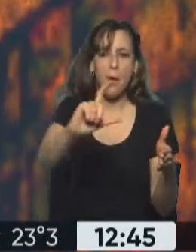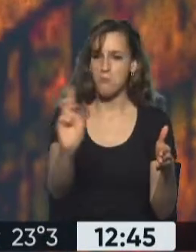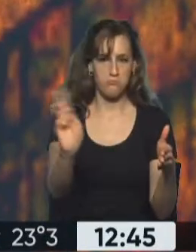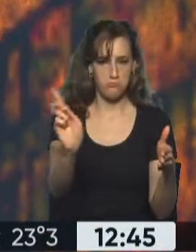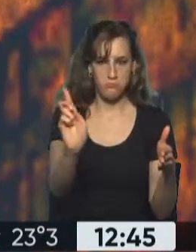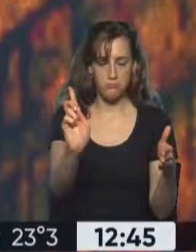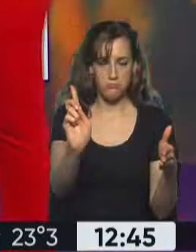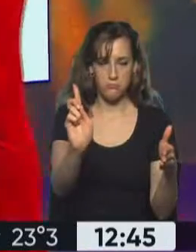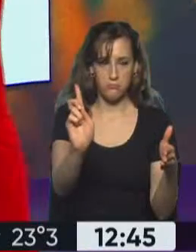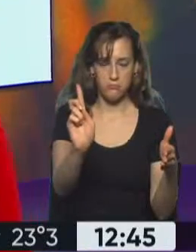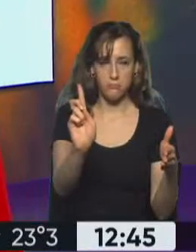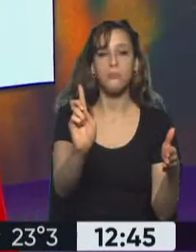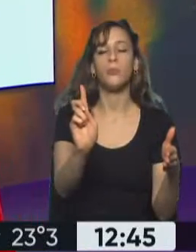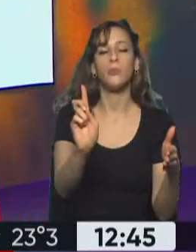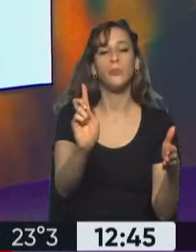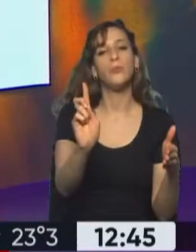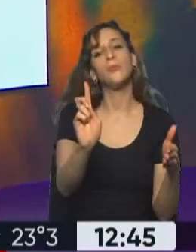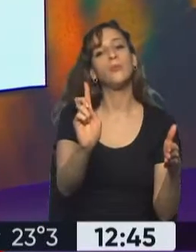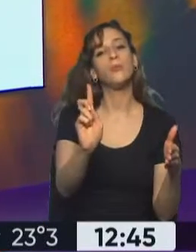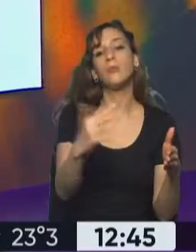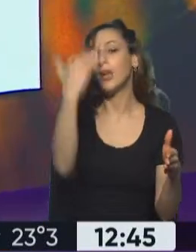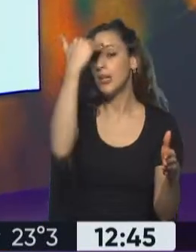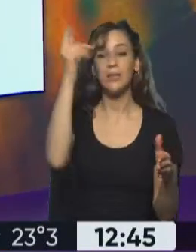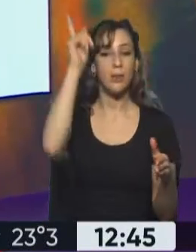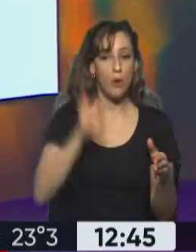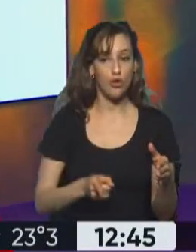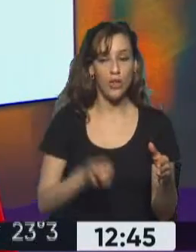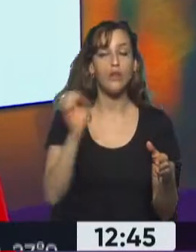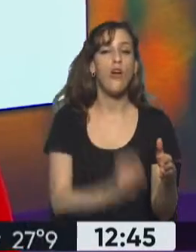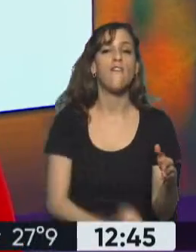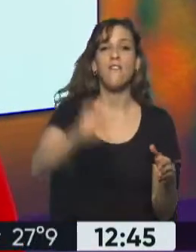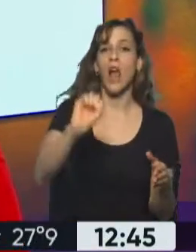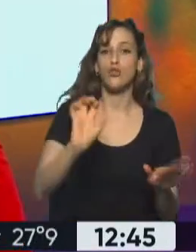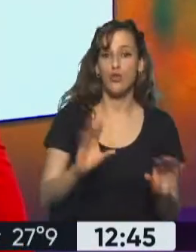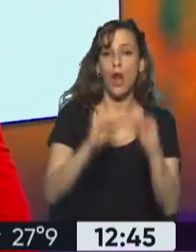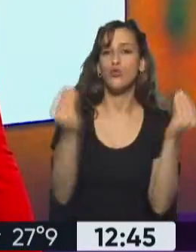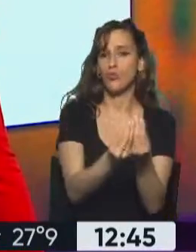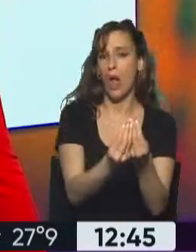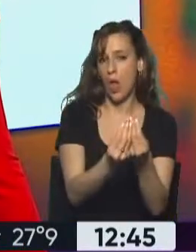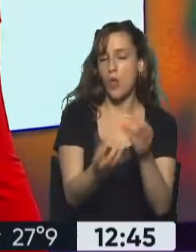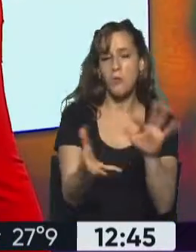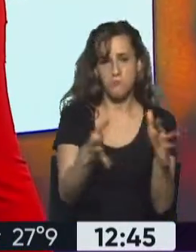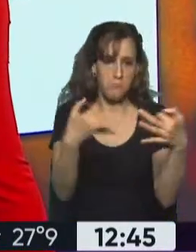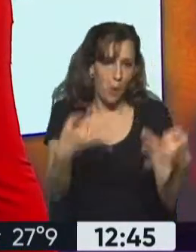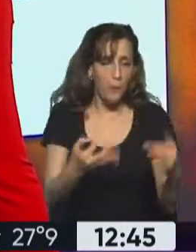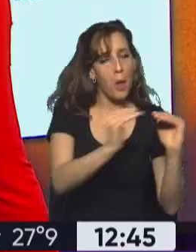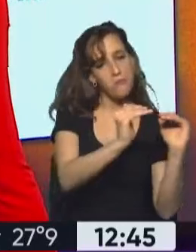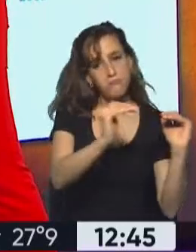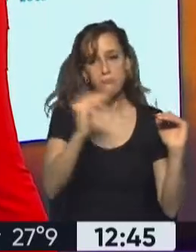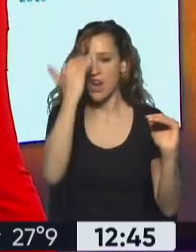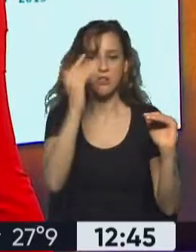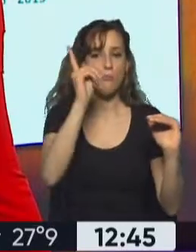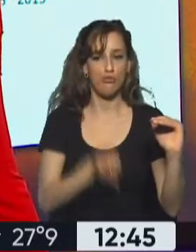llegó al 3-1, el tipo de cambio, 15% de la inflación media, es decir, una inflación muy controlada. Y lo